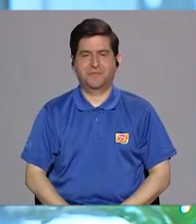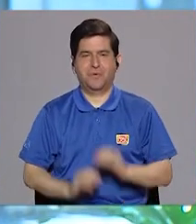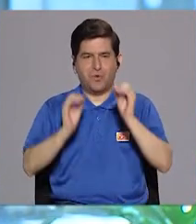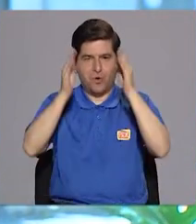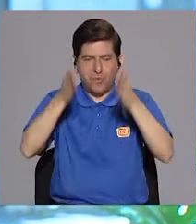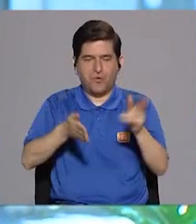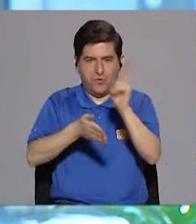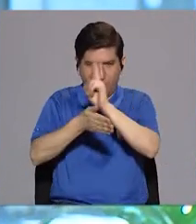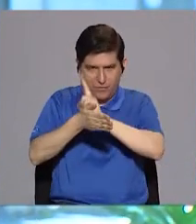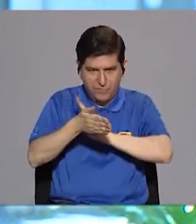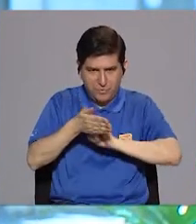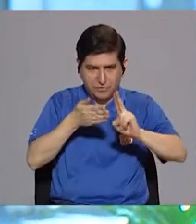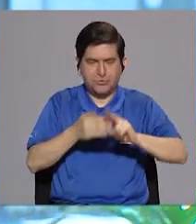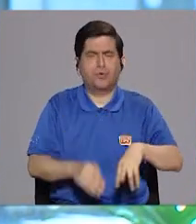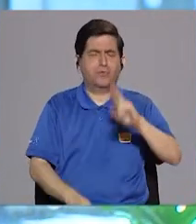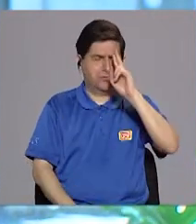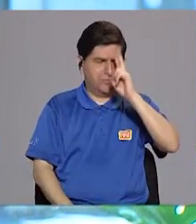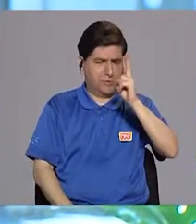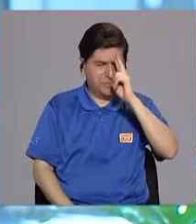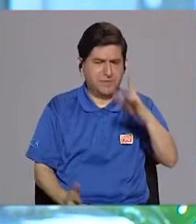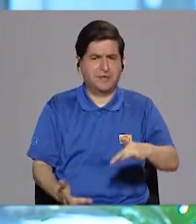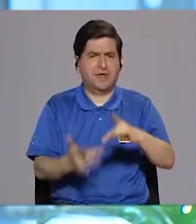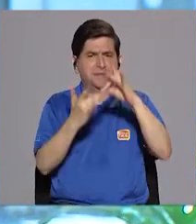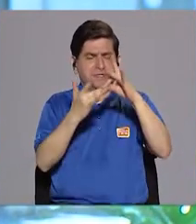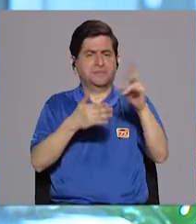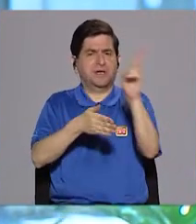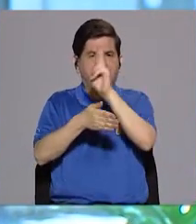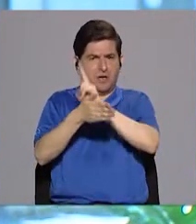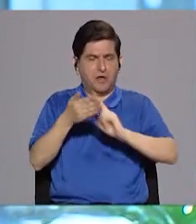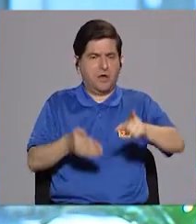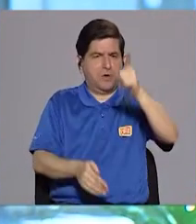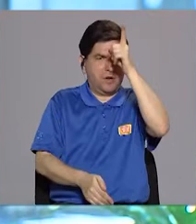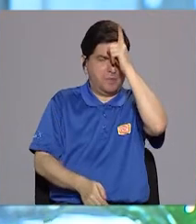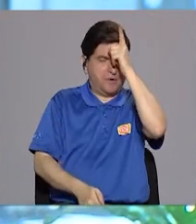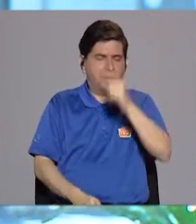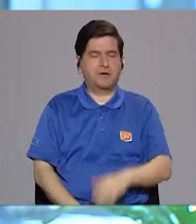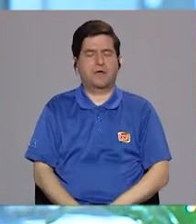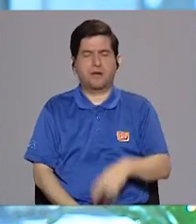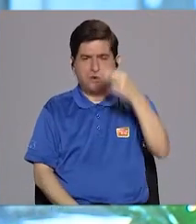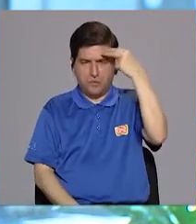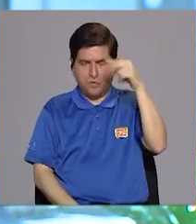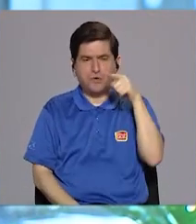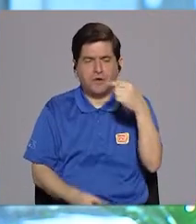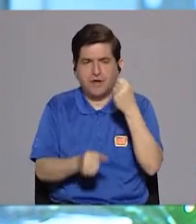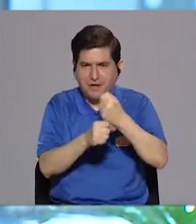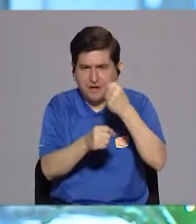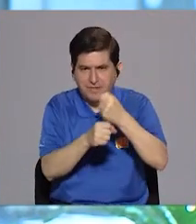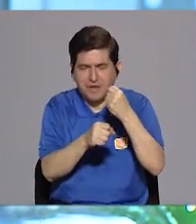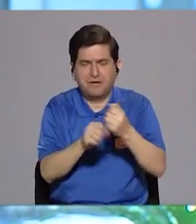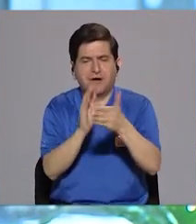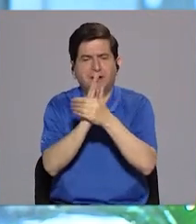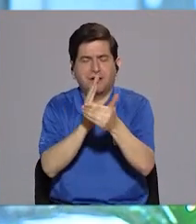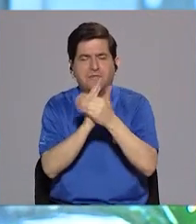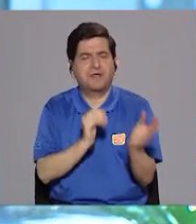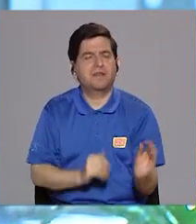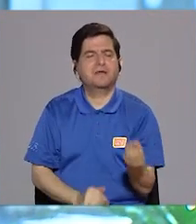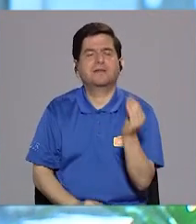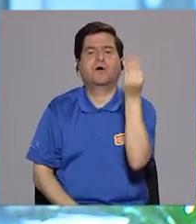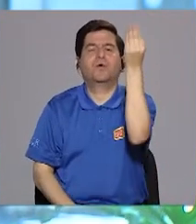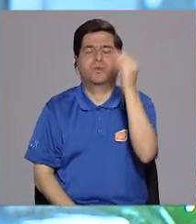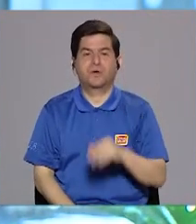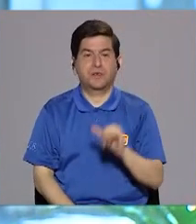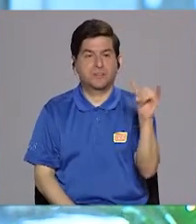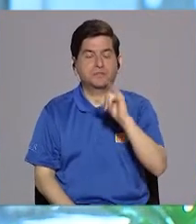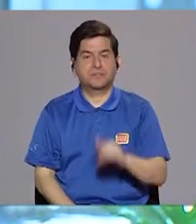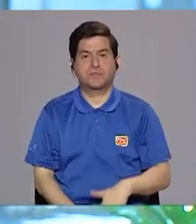profesor universitario muy reconocido sobre todo desde una universidad alemana muy prestigiosa donde desarrolla el talento de los jóvenes y